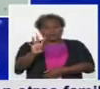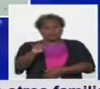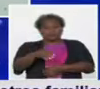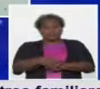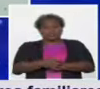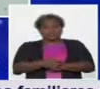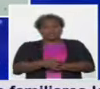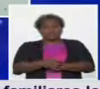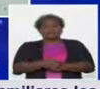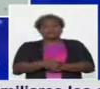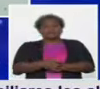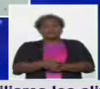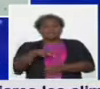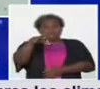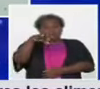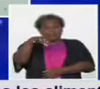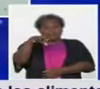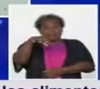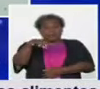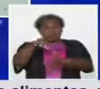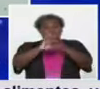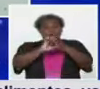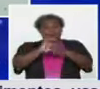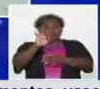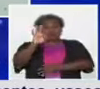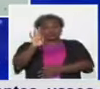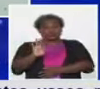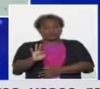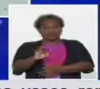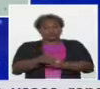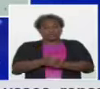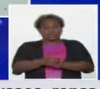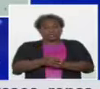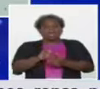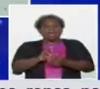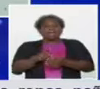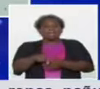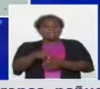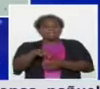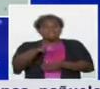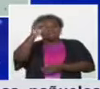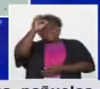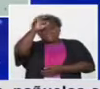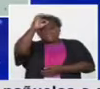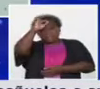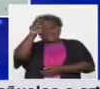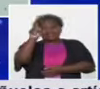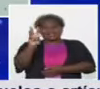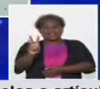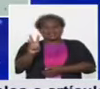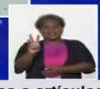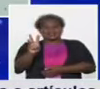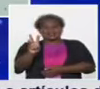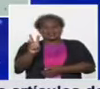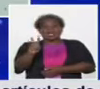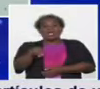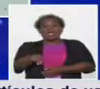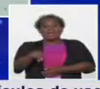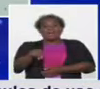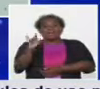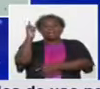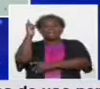Pinar del Río y Guane con 8 cada uno. Minas de Matambre con 3, La Palma 2